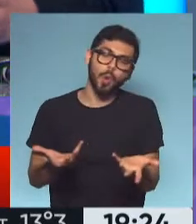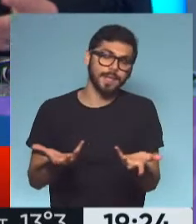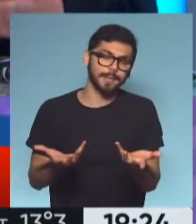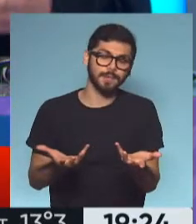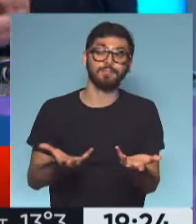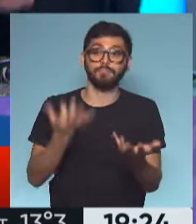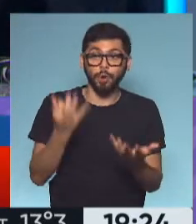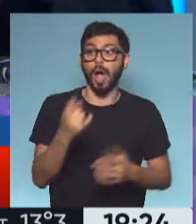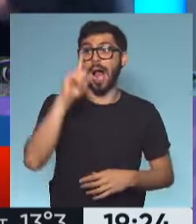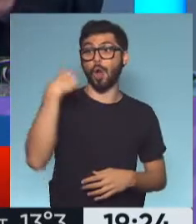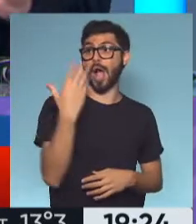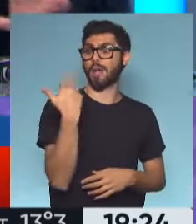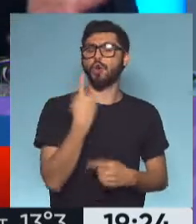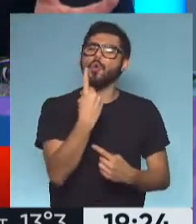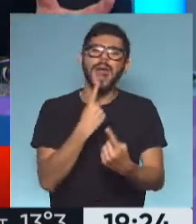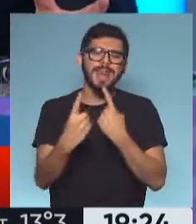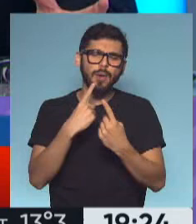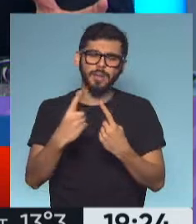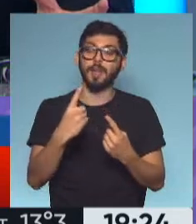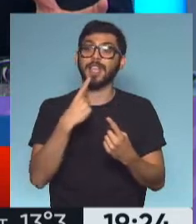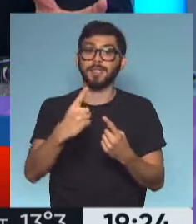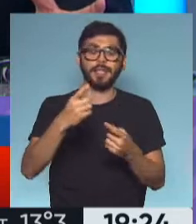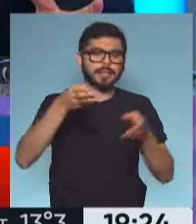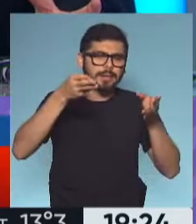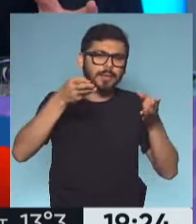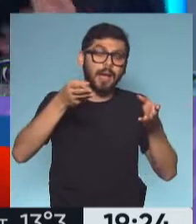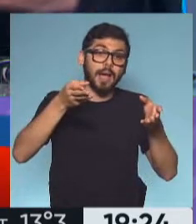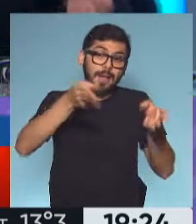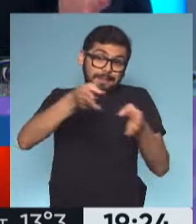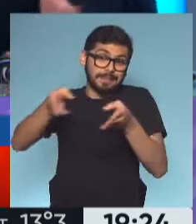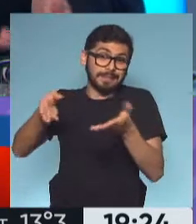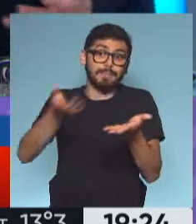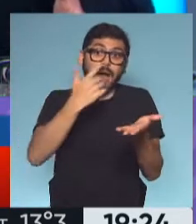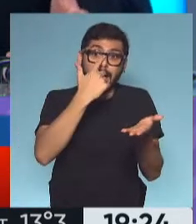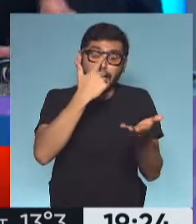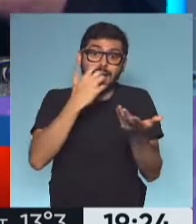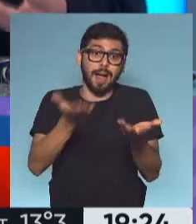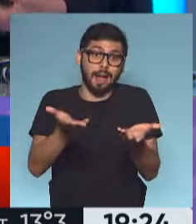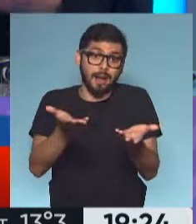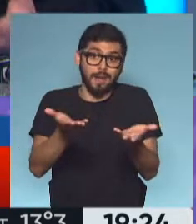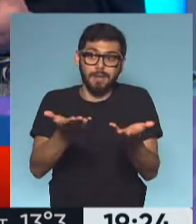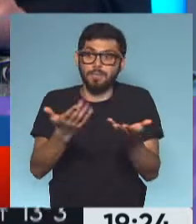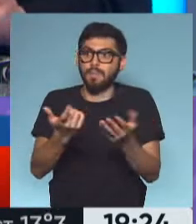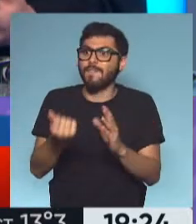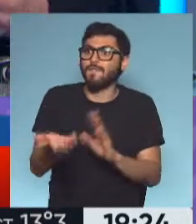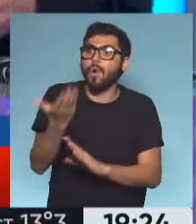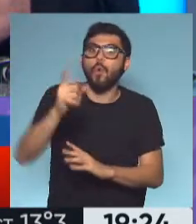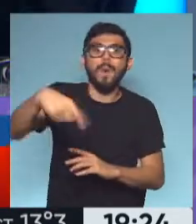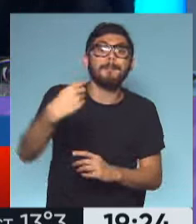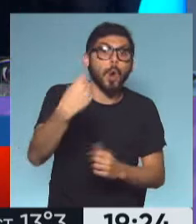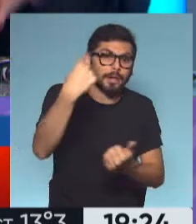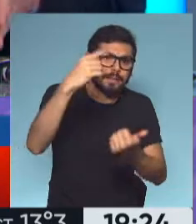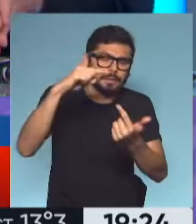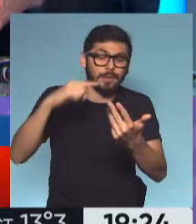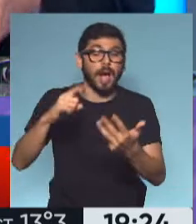en una entrevista, entre todos los factores que hay que tener en cuenta a la hora de hablar sobre por qué sube la inflación,